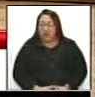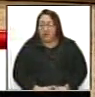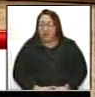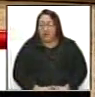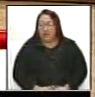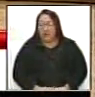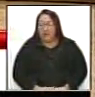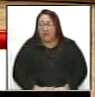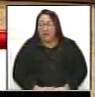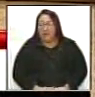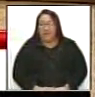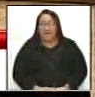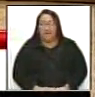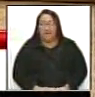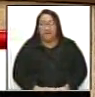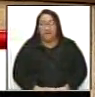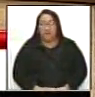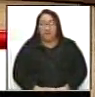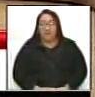Señor Dipas,